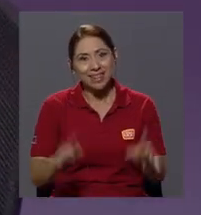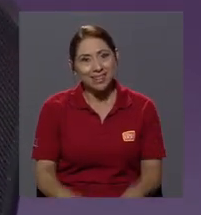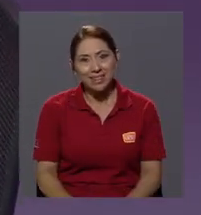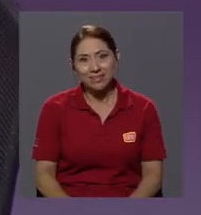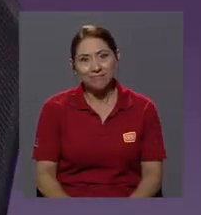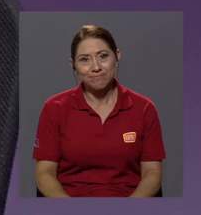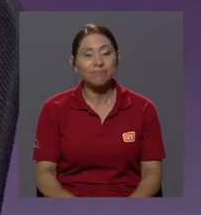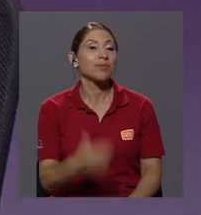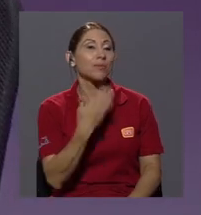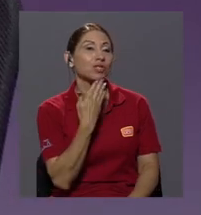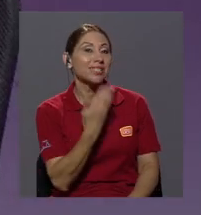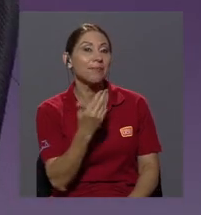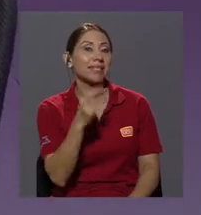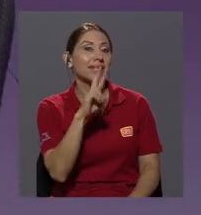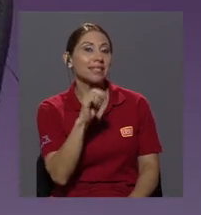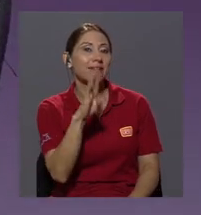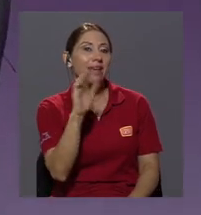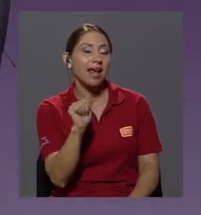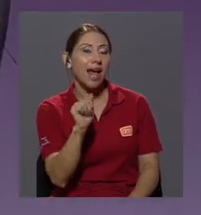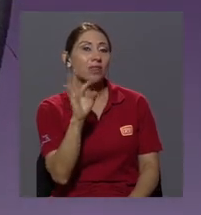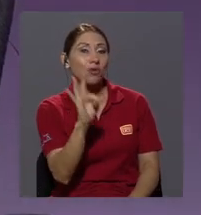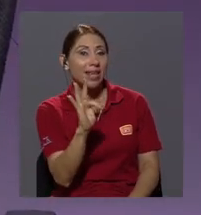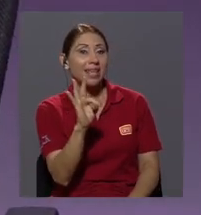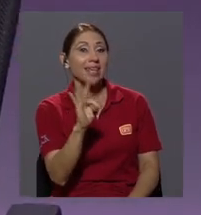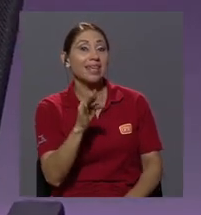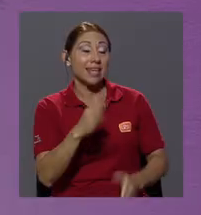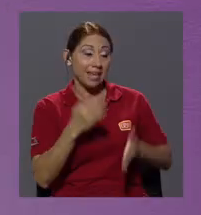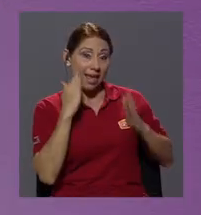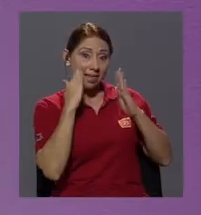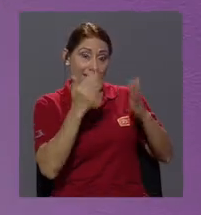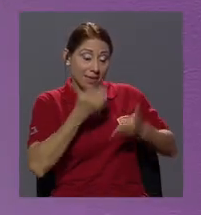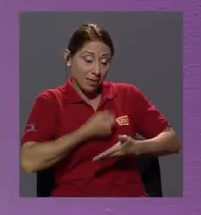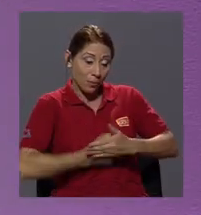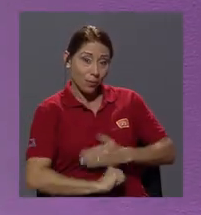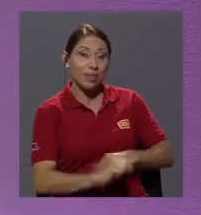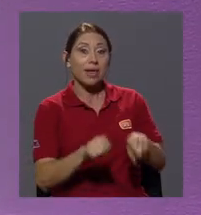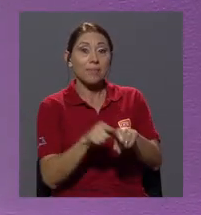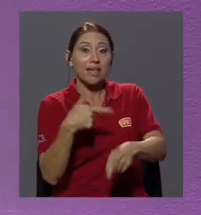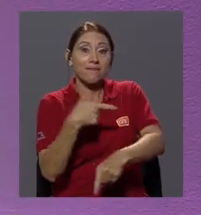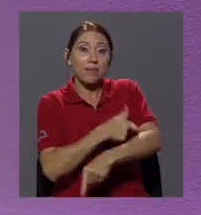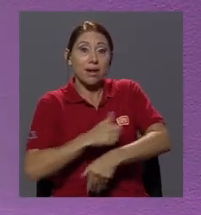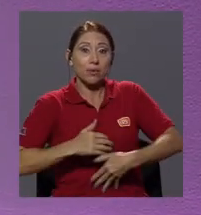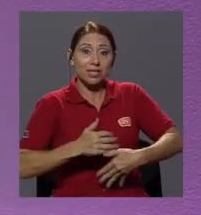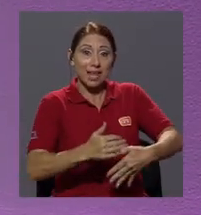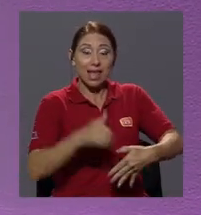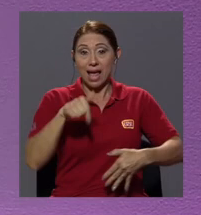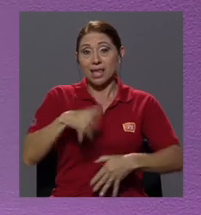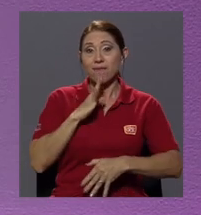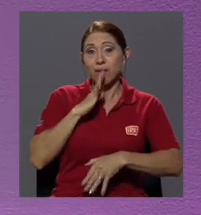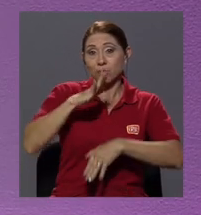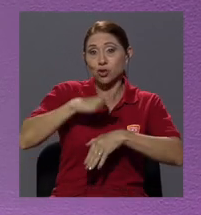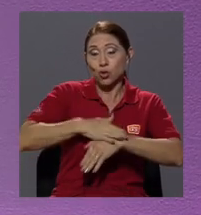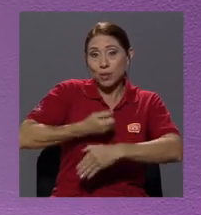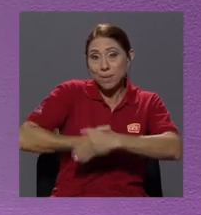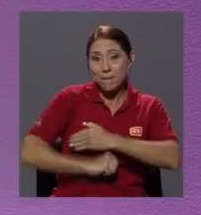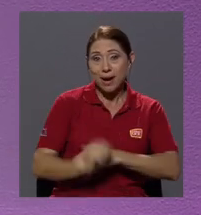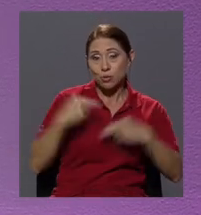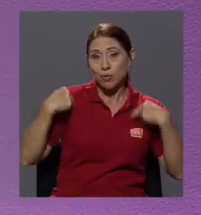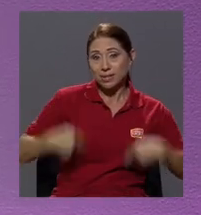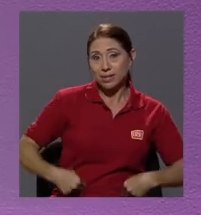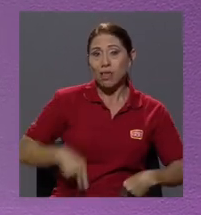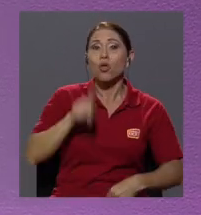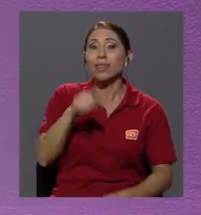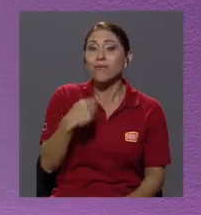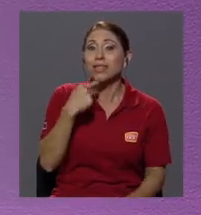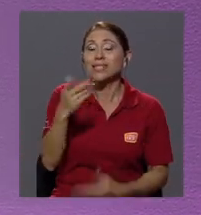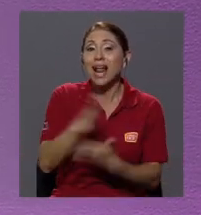enfermera obstreta y hablamos en este programa sobre el tema de parto humanizado y tengo que hacer una mención obligada a natalia del valle este tula